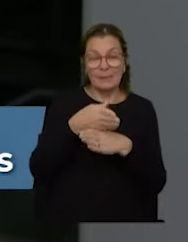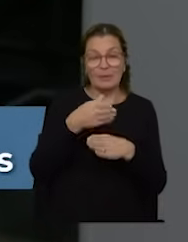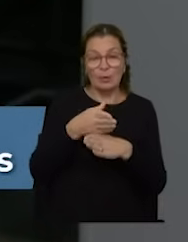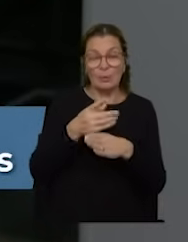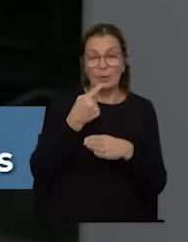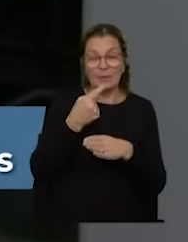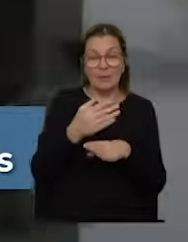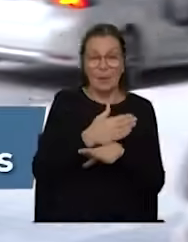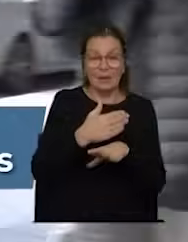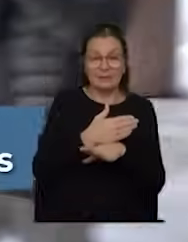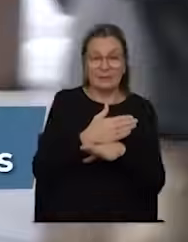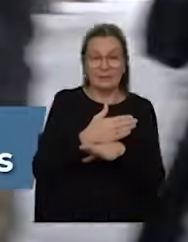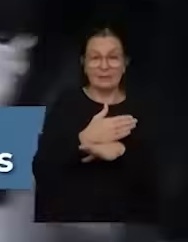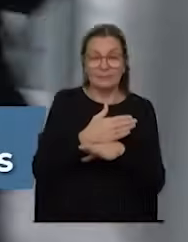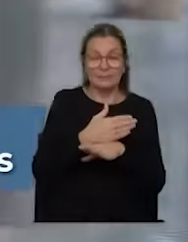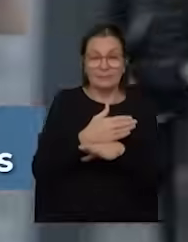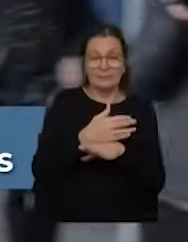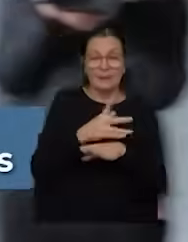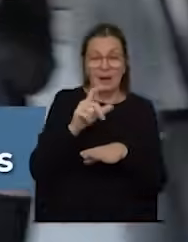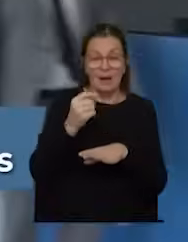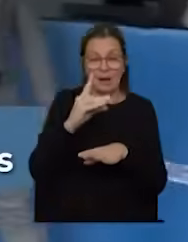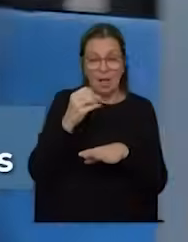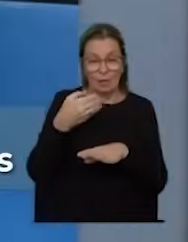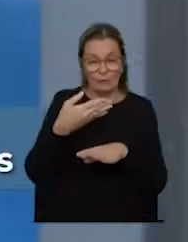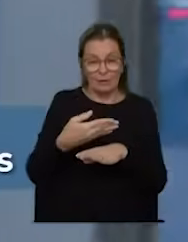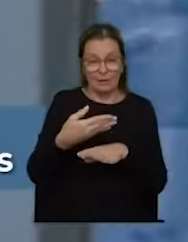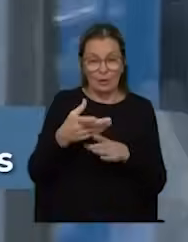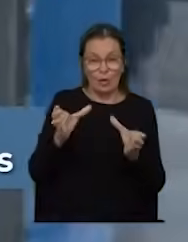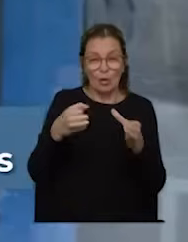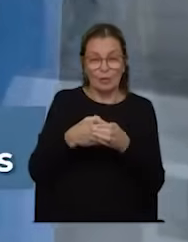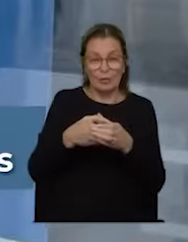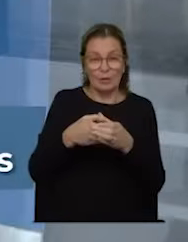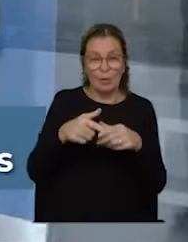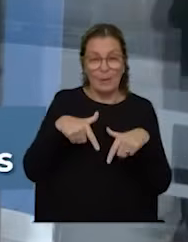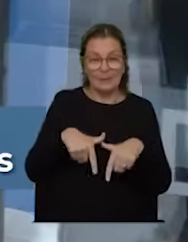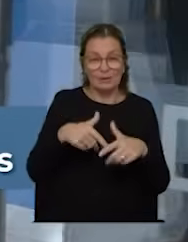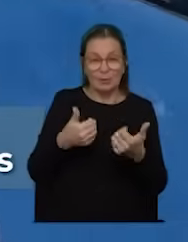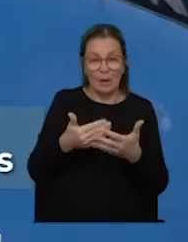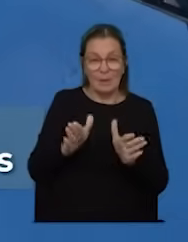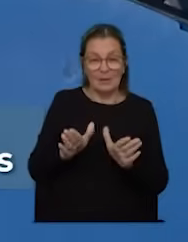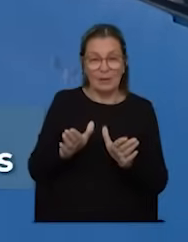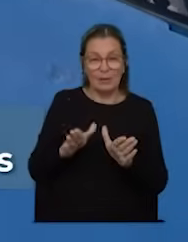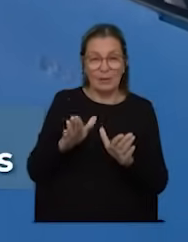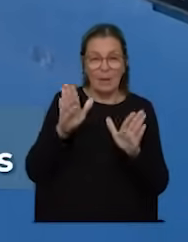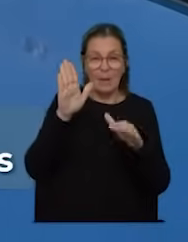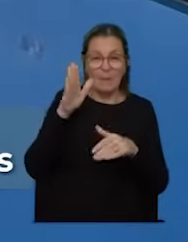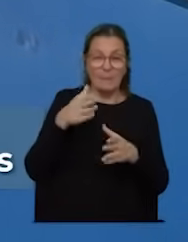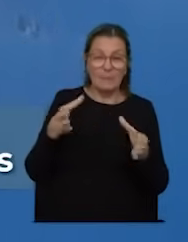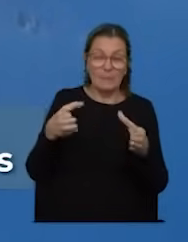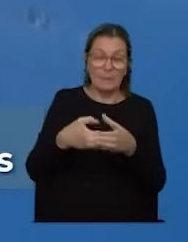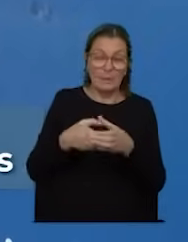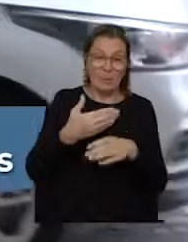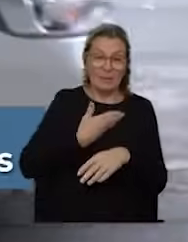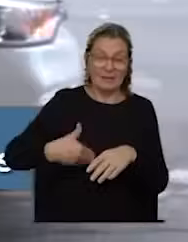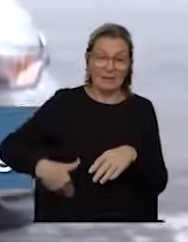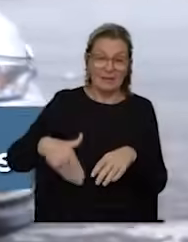eh recién nada más en la introducción del ao en el consejo de ministros ampliado que eh convocó el presidente la calle